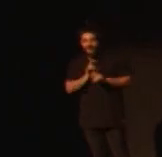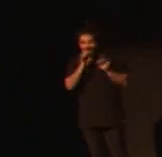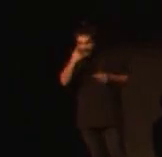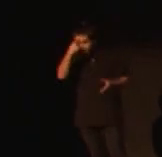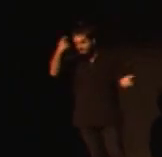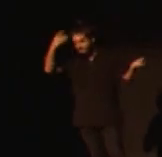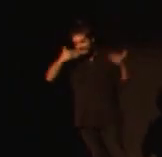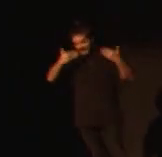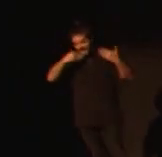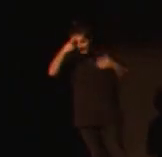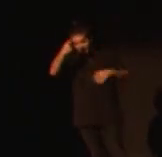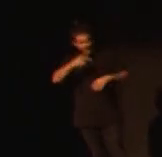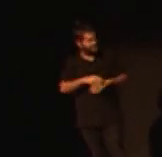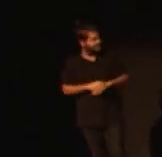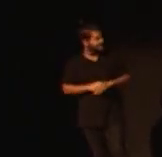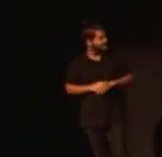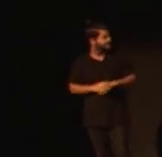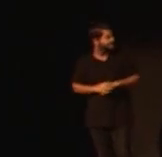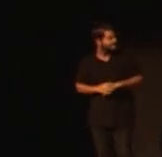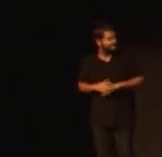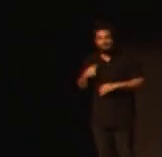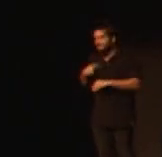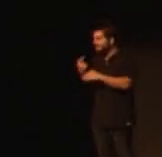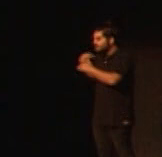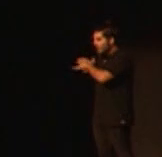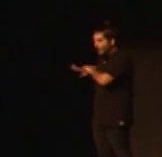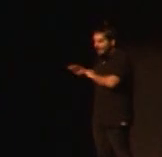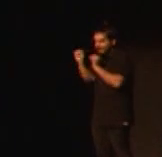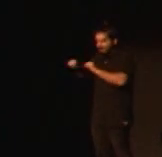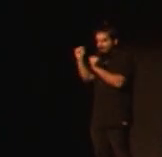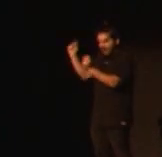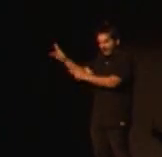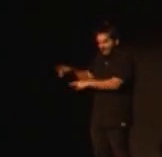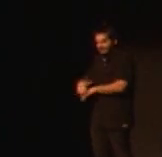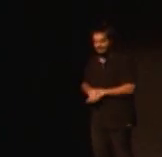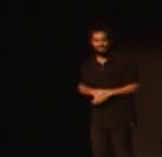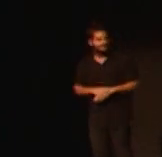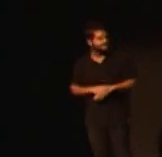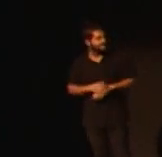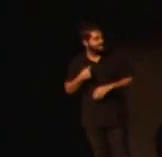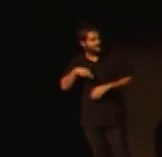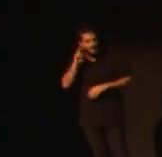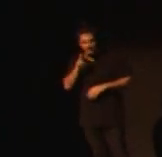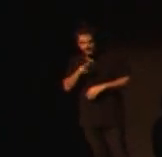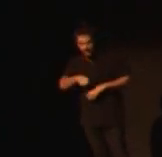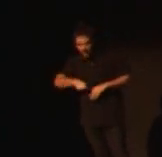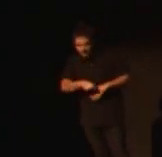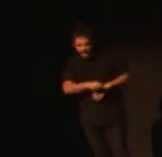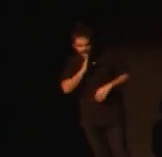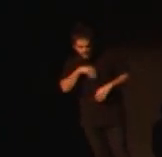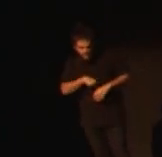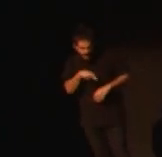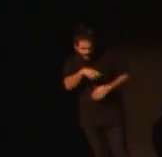tengo Laura, una cabeza... los voy colocando. Sí, sí, guárdalos allí. Oye, Teresa, yo he visto esta maleta tan chula que has traído y te quiero preguntar, ¿qué llevas